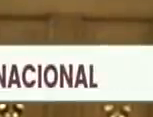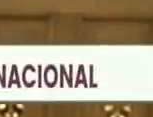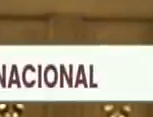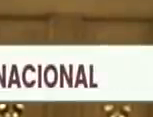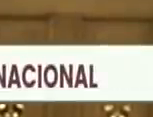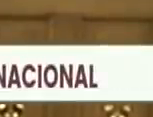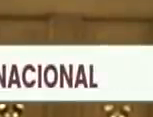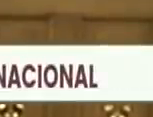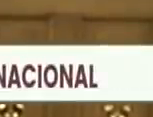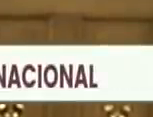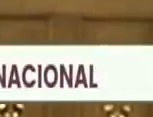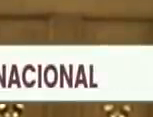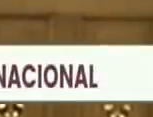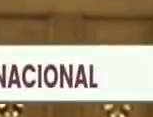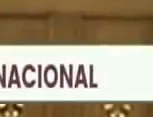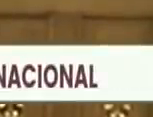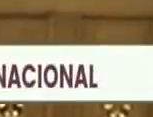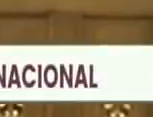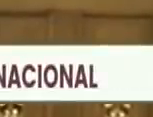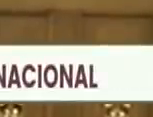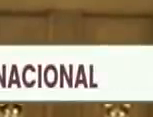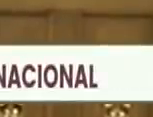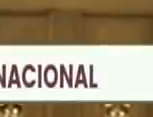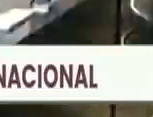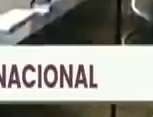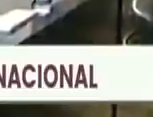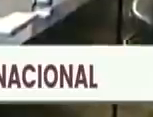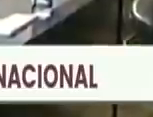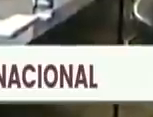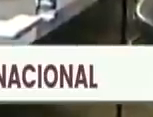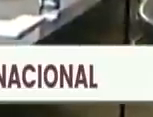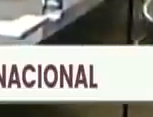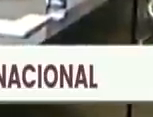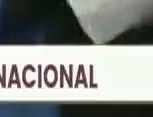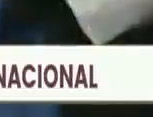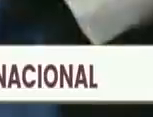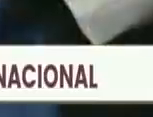Bolivariana y presidente de la Asamblea Nacional.